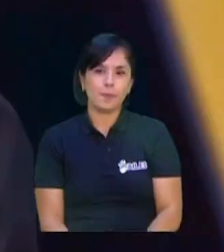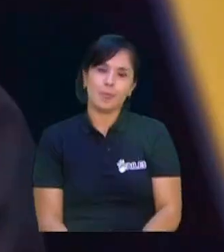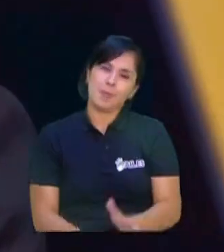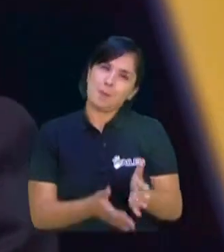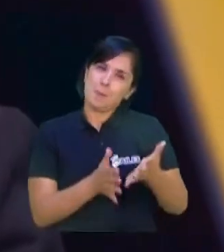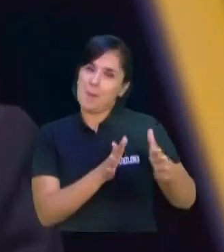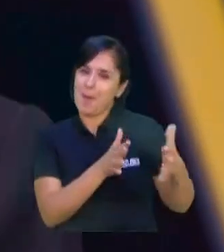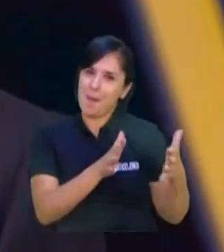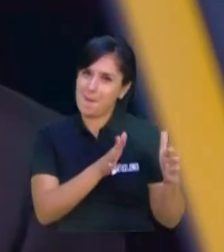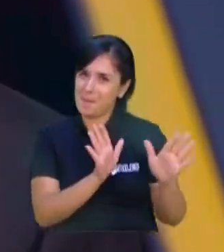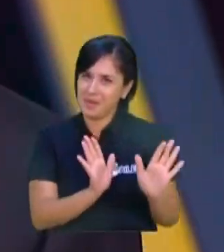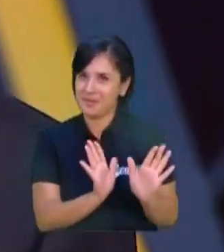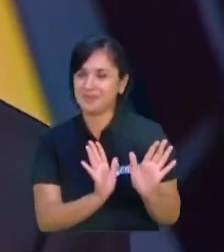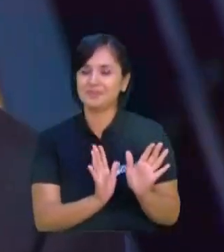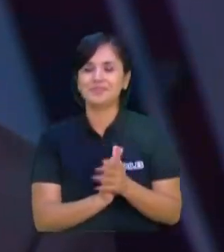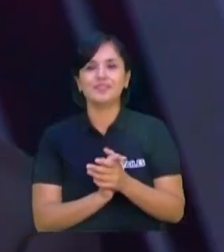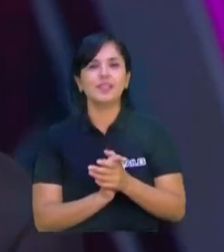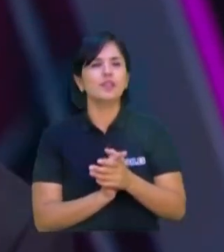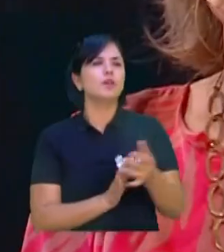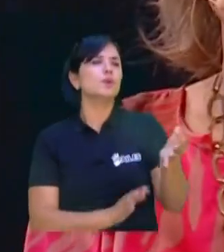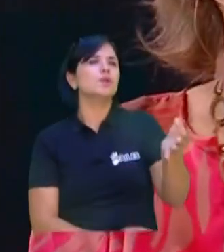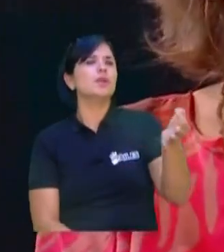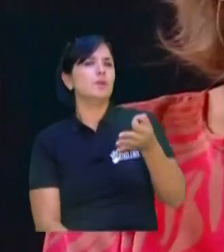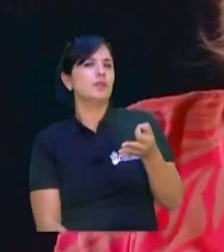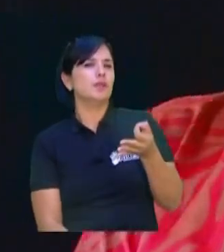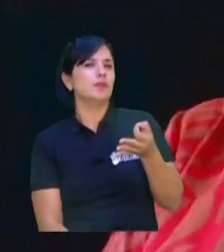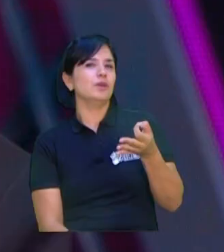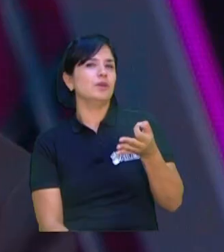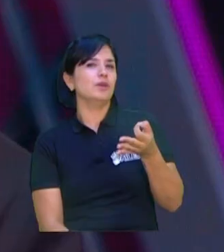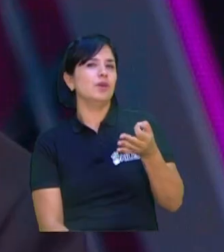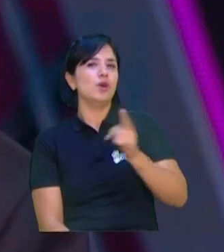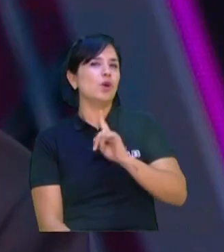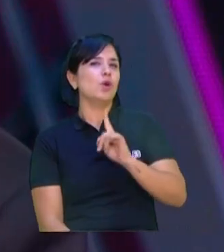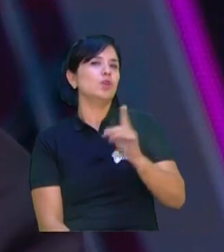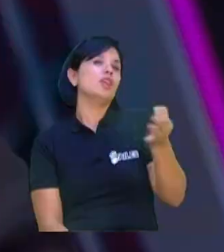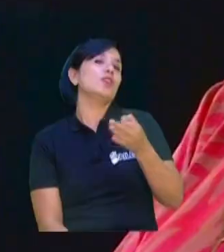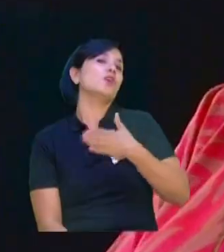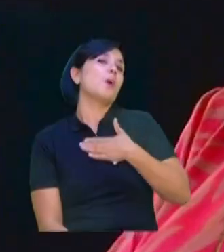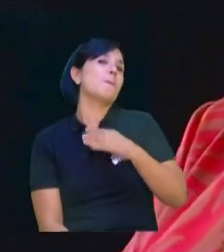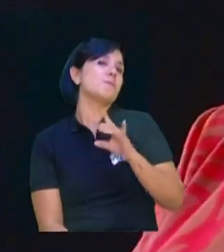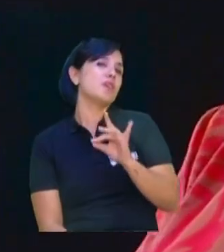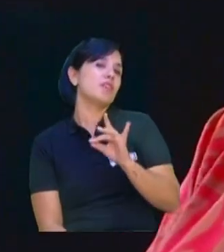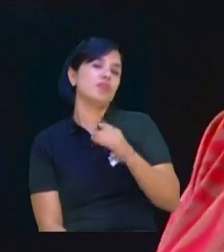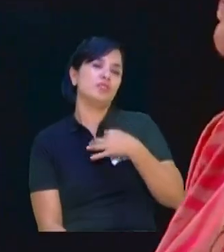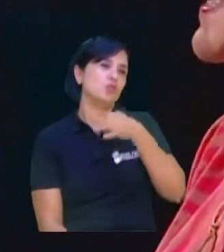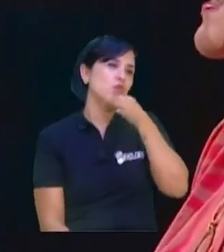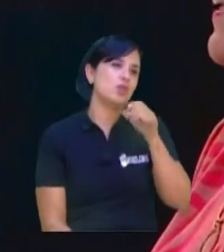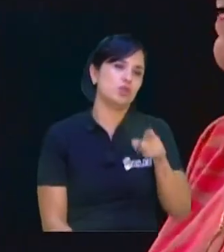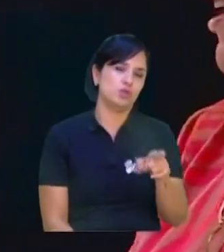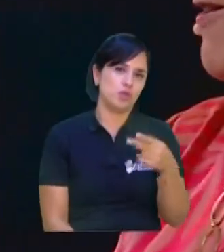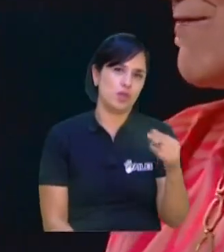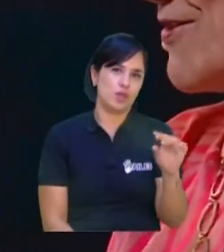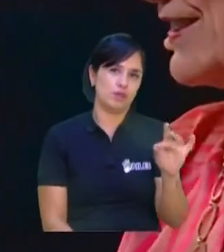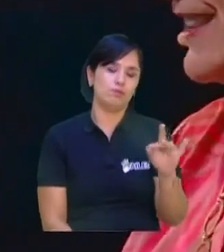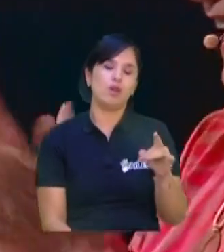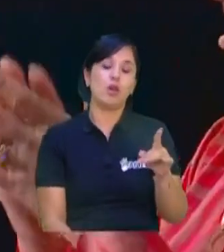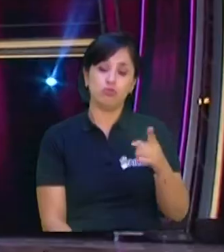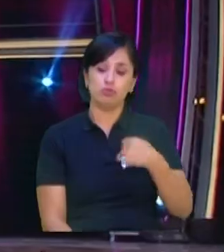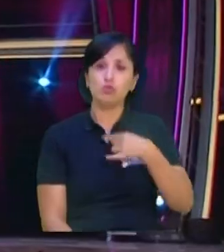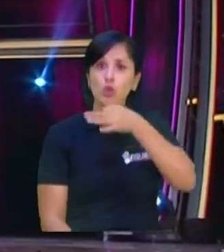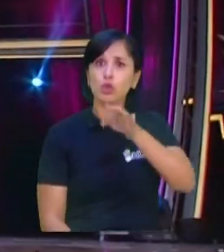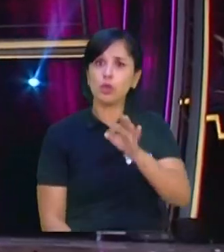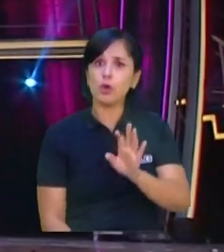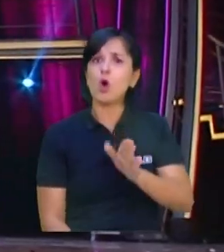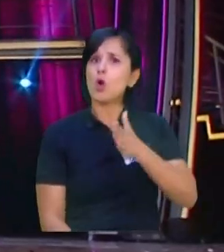ponga. Estamos por ahí. Usted dijo mi edad, yo no digo la suya. No, yo la digo la mía. 78. Oiga, estoy cumpliendo, presidente.